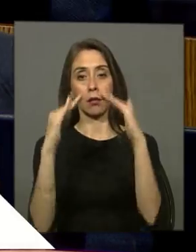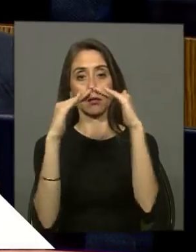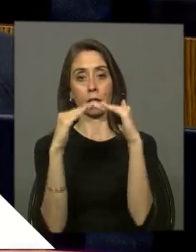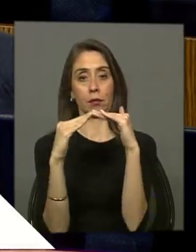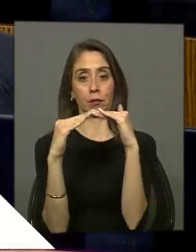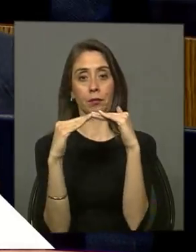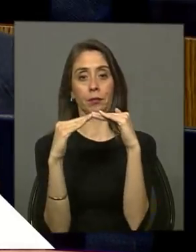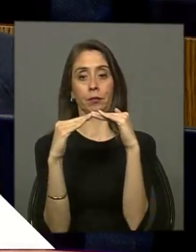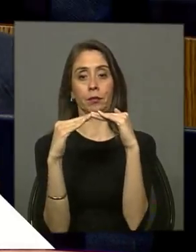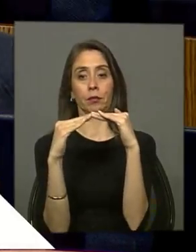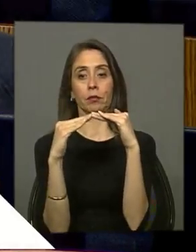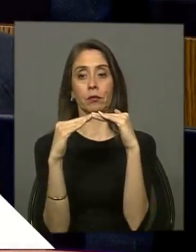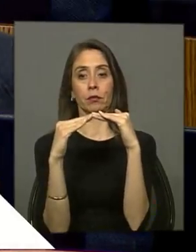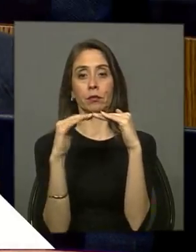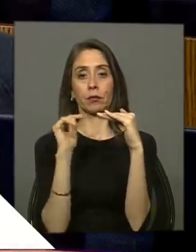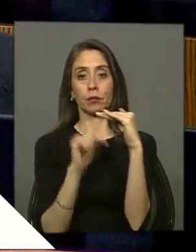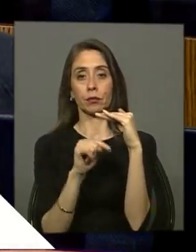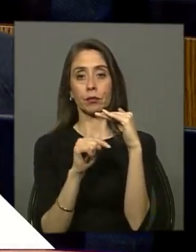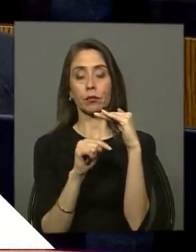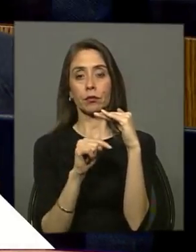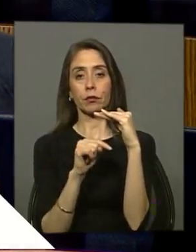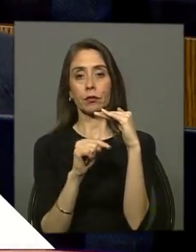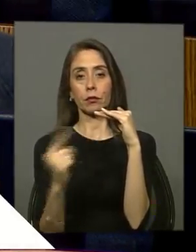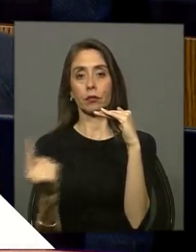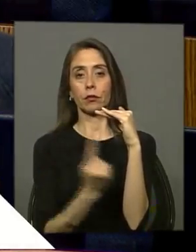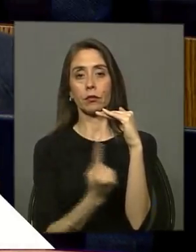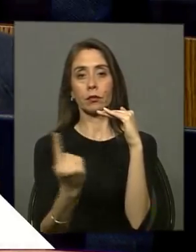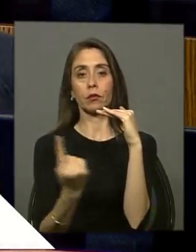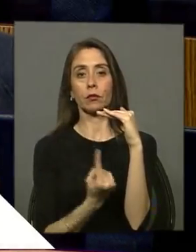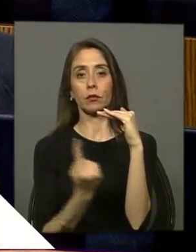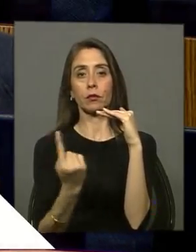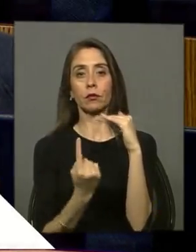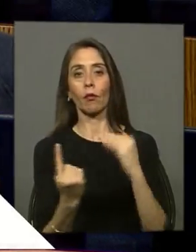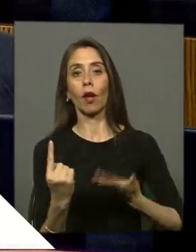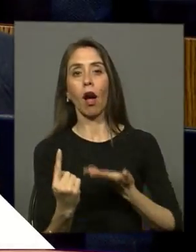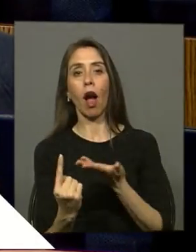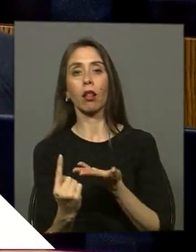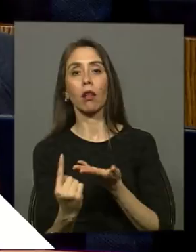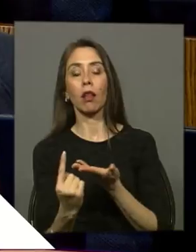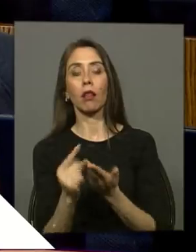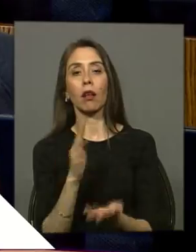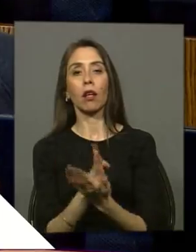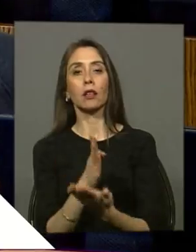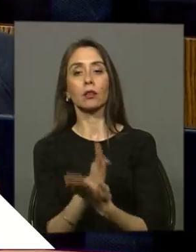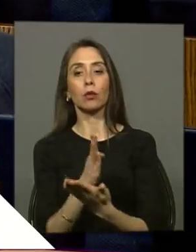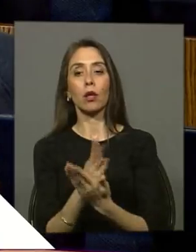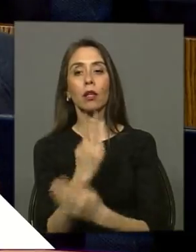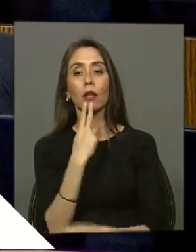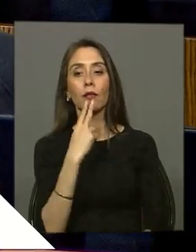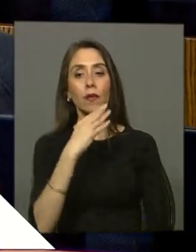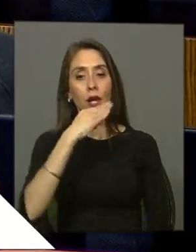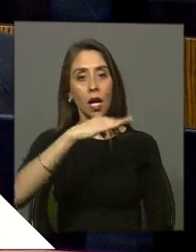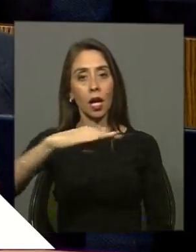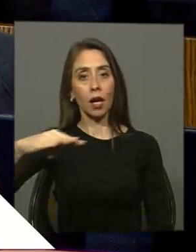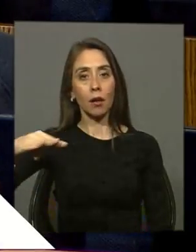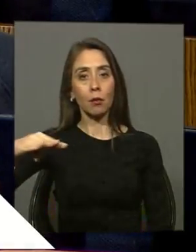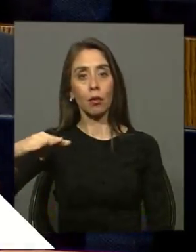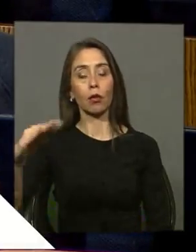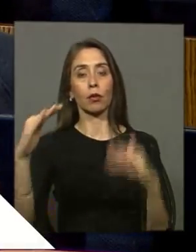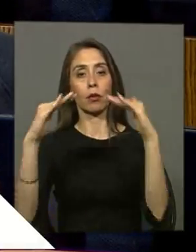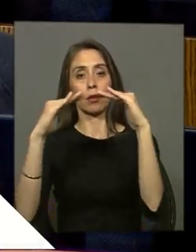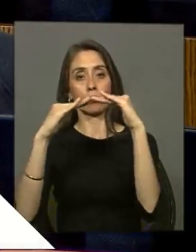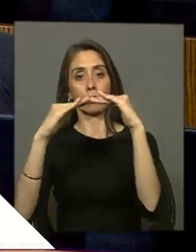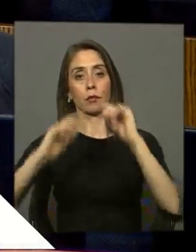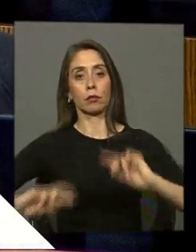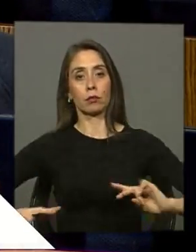que estaba dedicado a la atención de los estudiantes rurales un edificio que